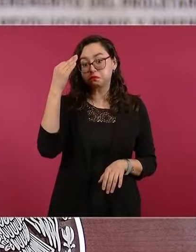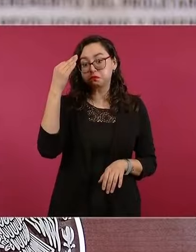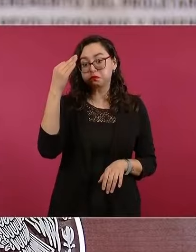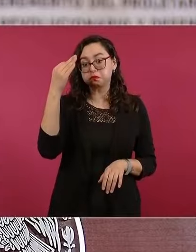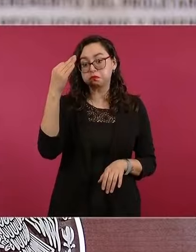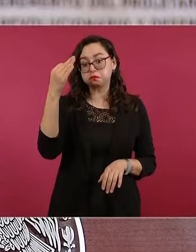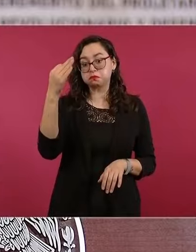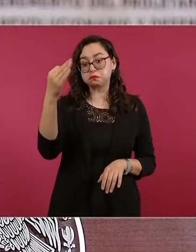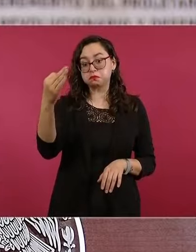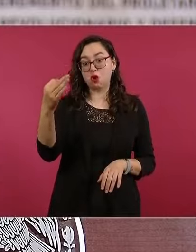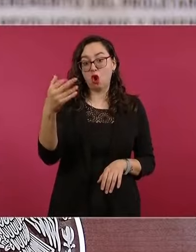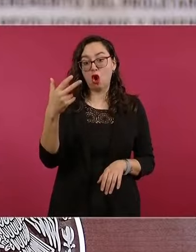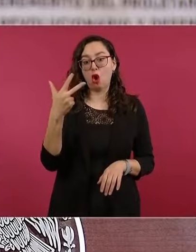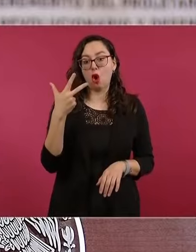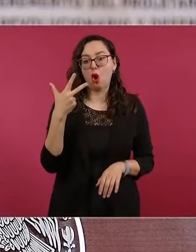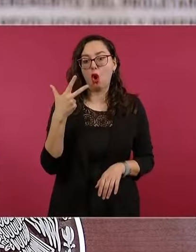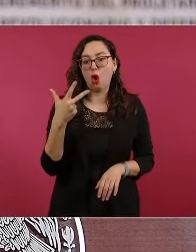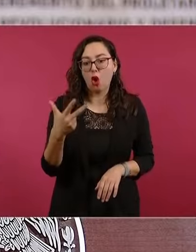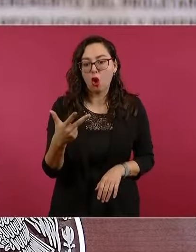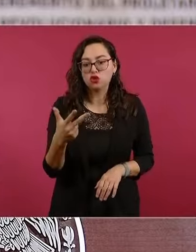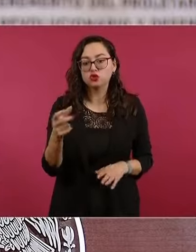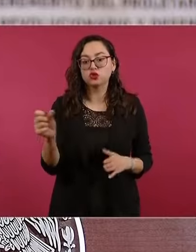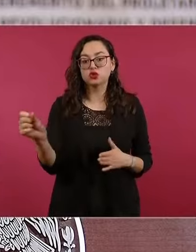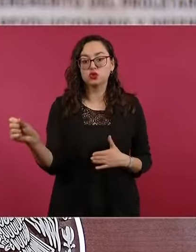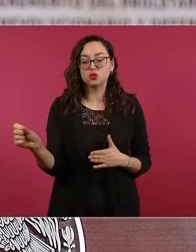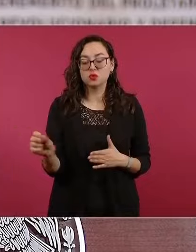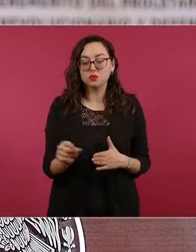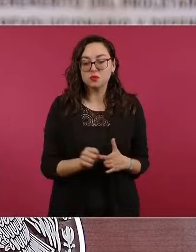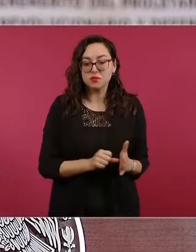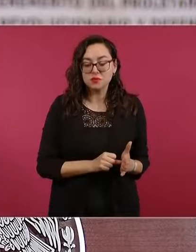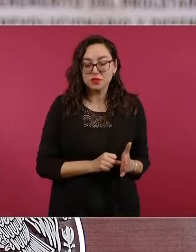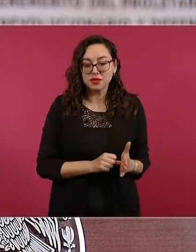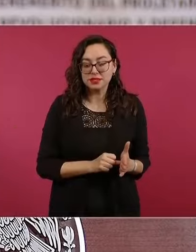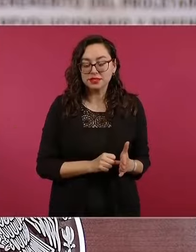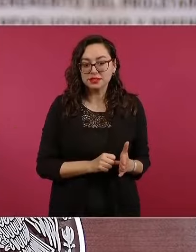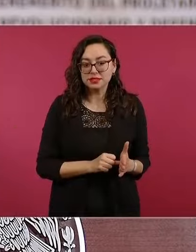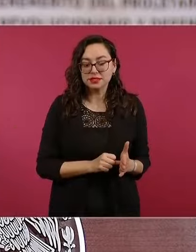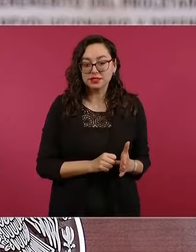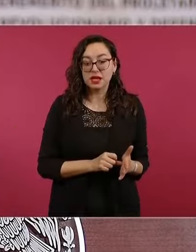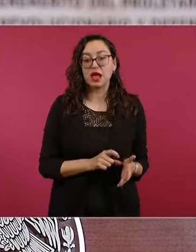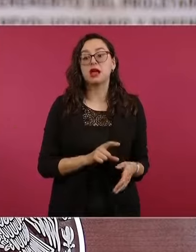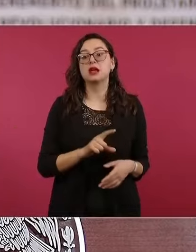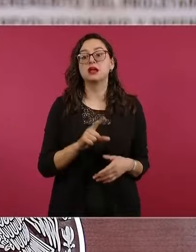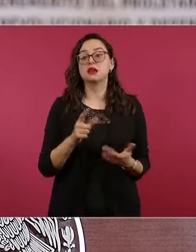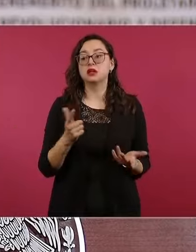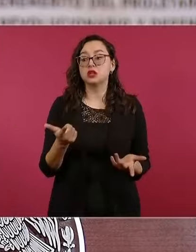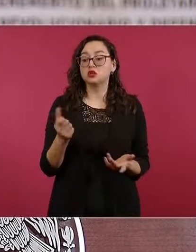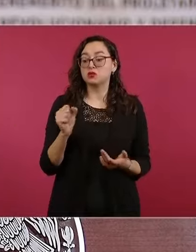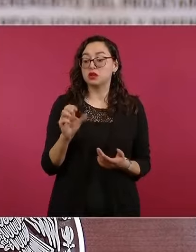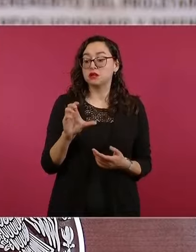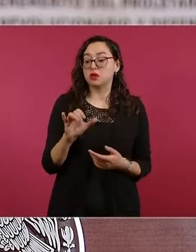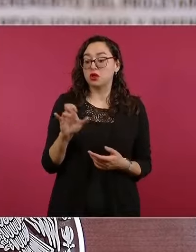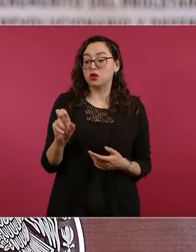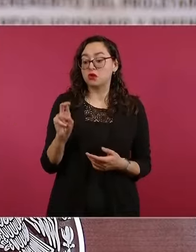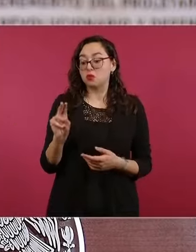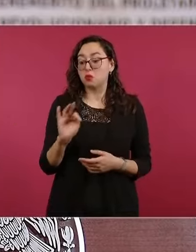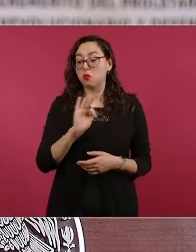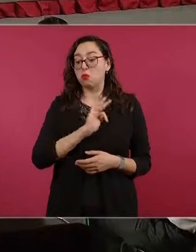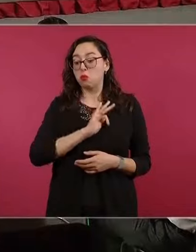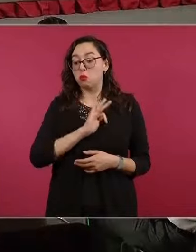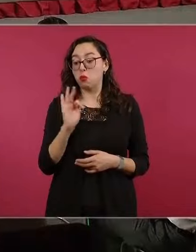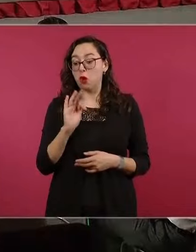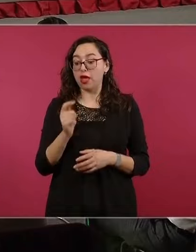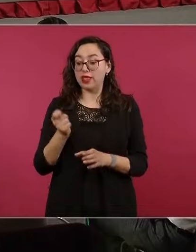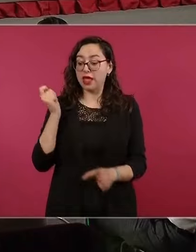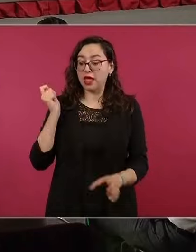esperando ocho meses sólo para resolver si la Corte tenía o no interés en